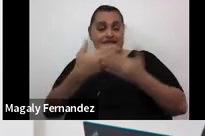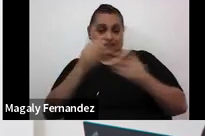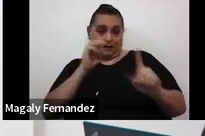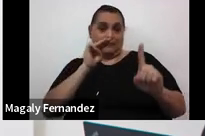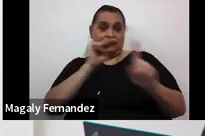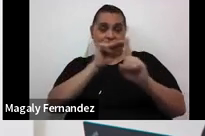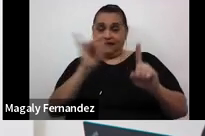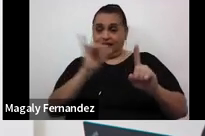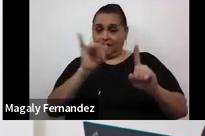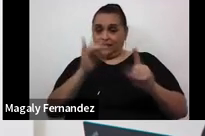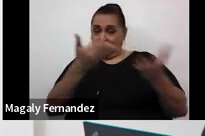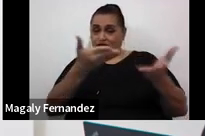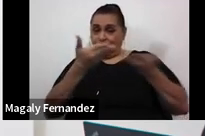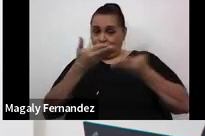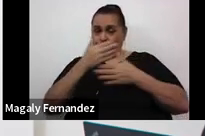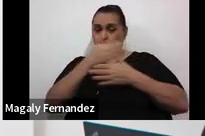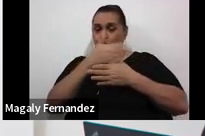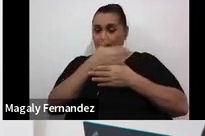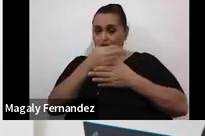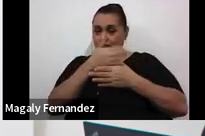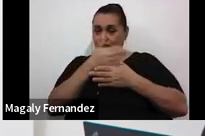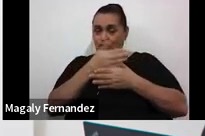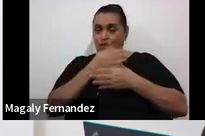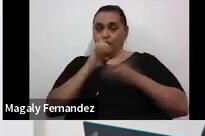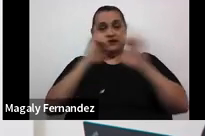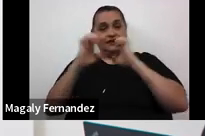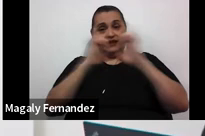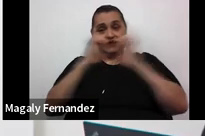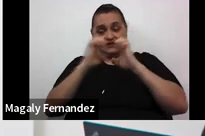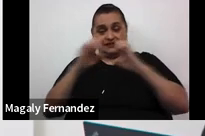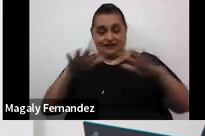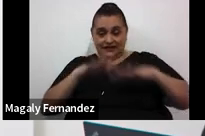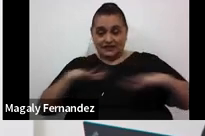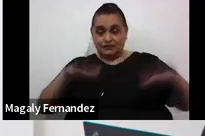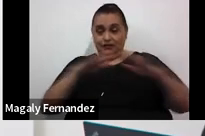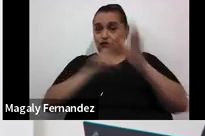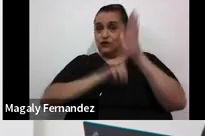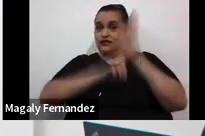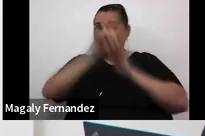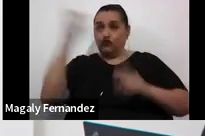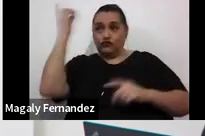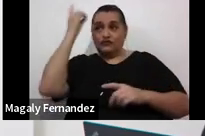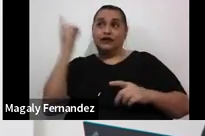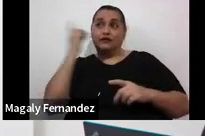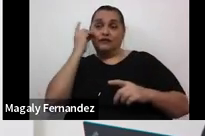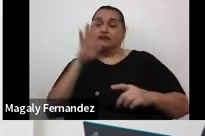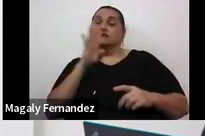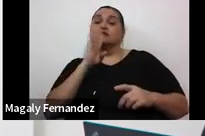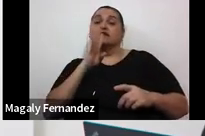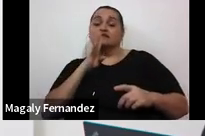que nos acaban de compartir una entrevista un espacio que que desarrolló Damaris en el que conversó